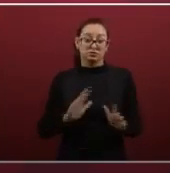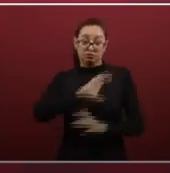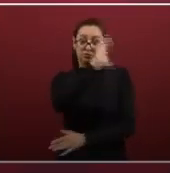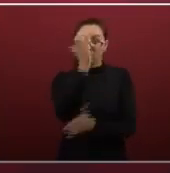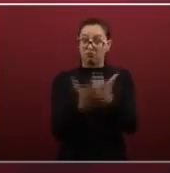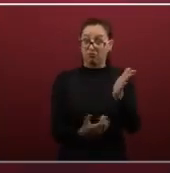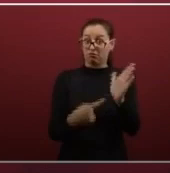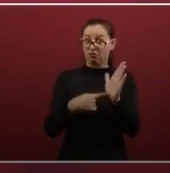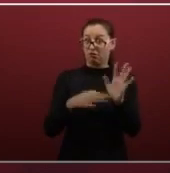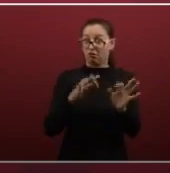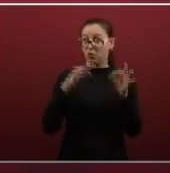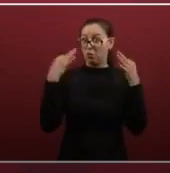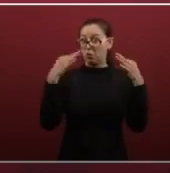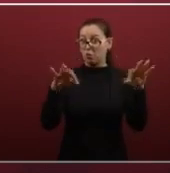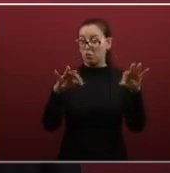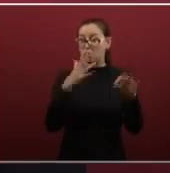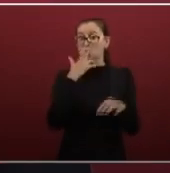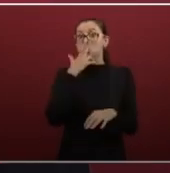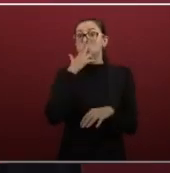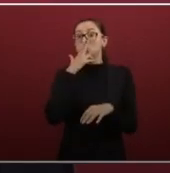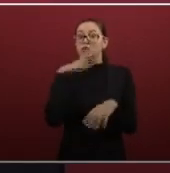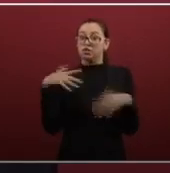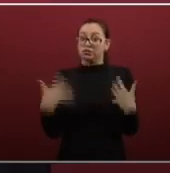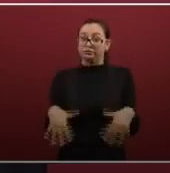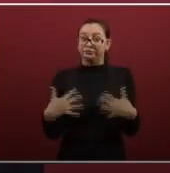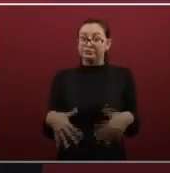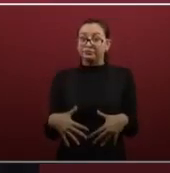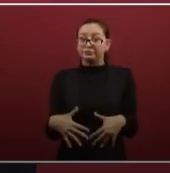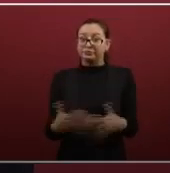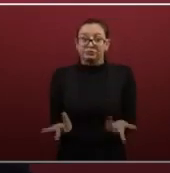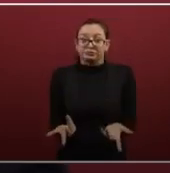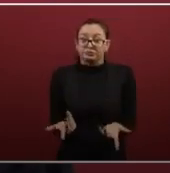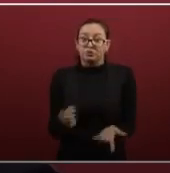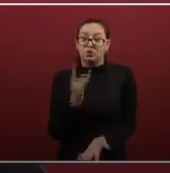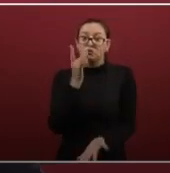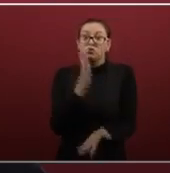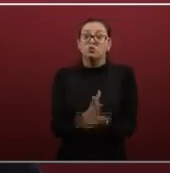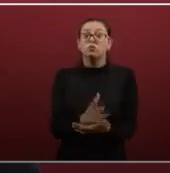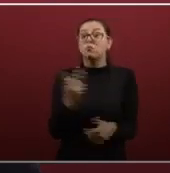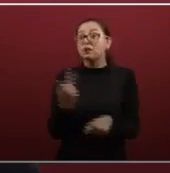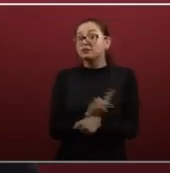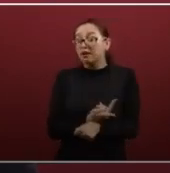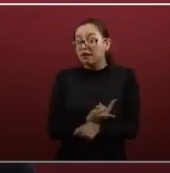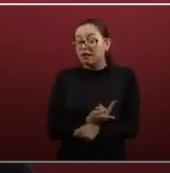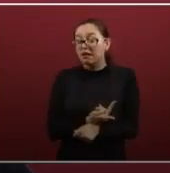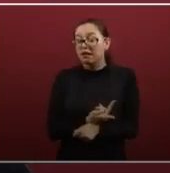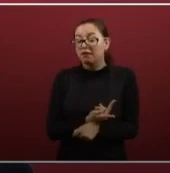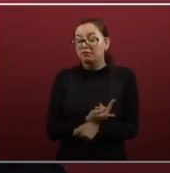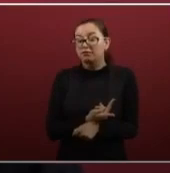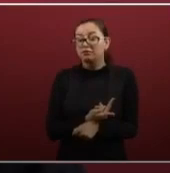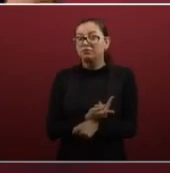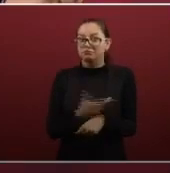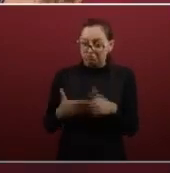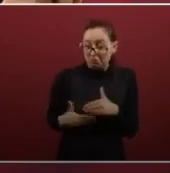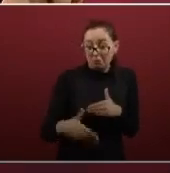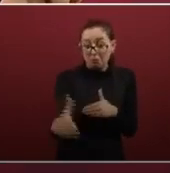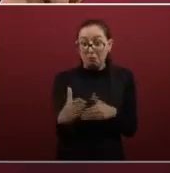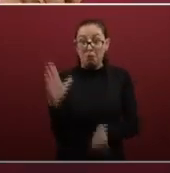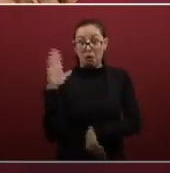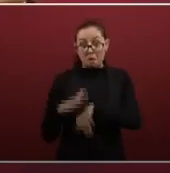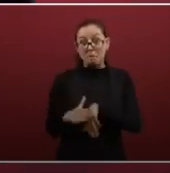lo único es pues no seguir dando